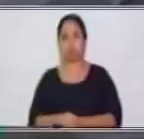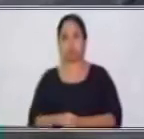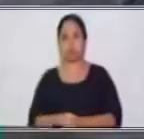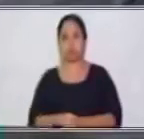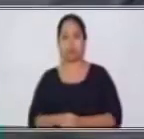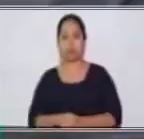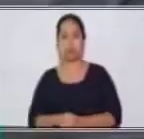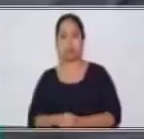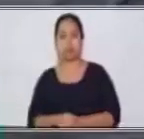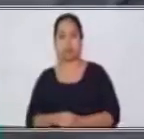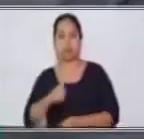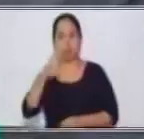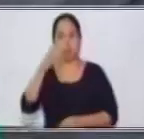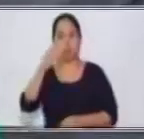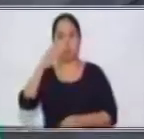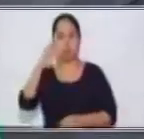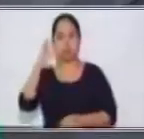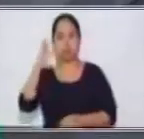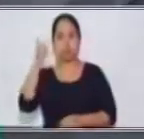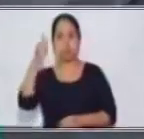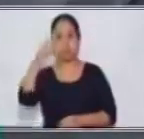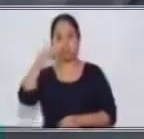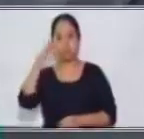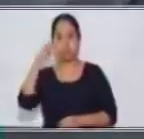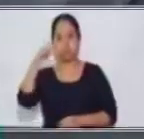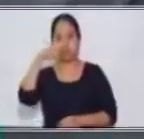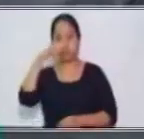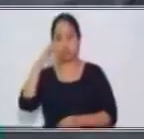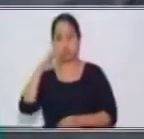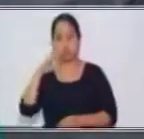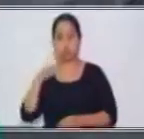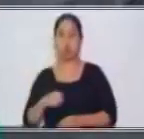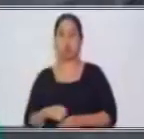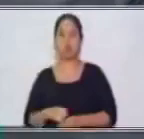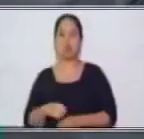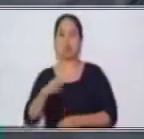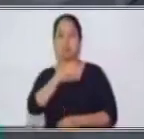adyacente dividido